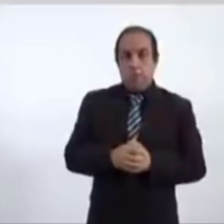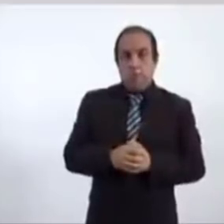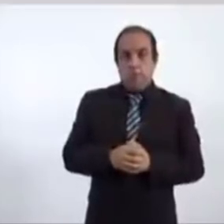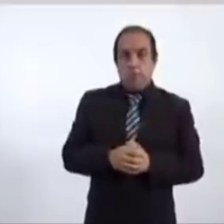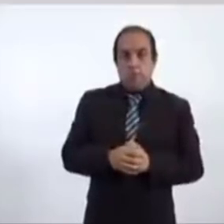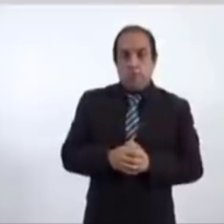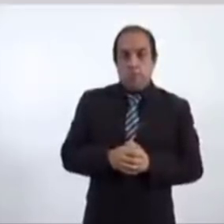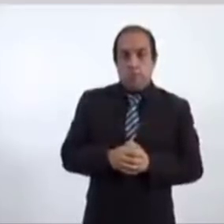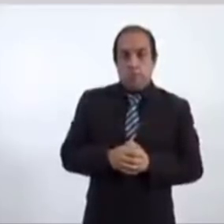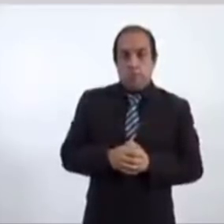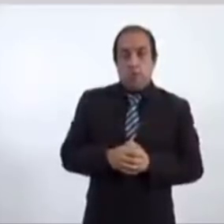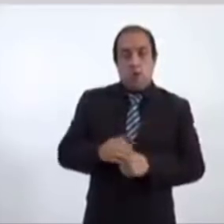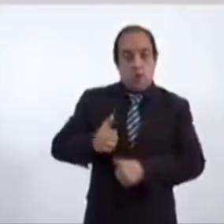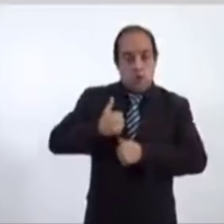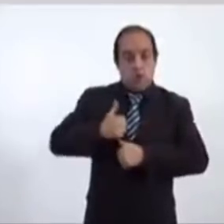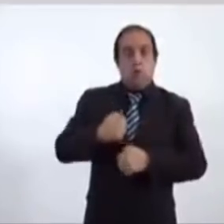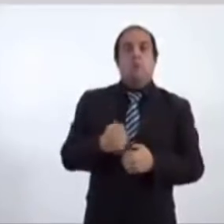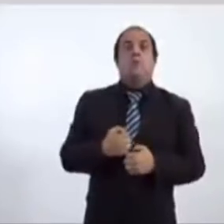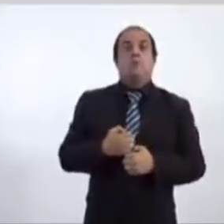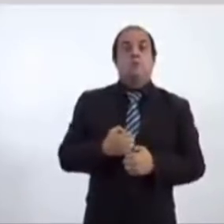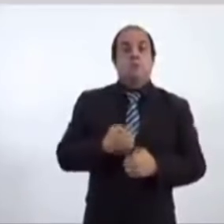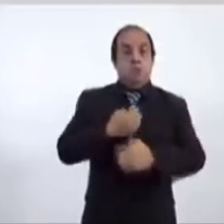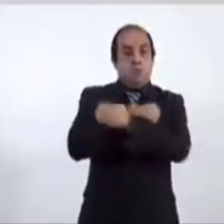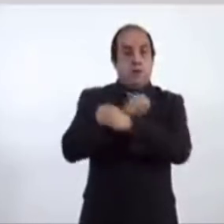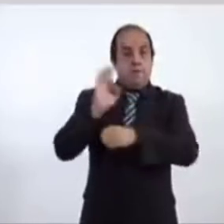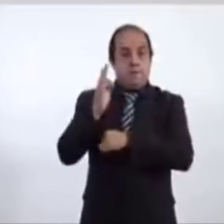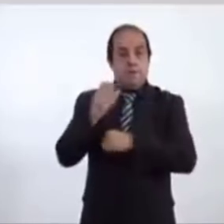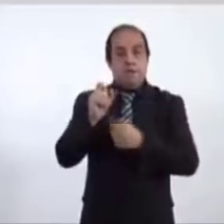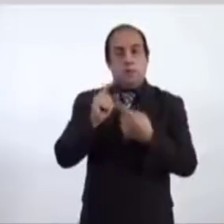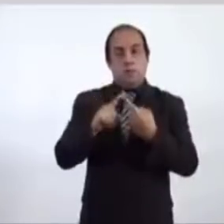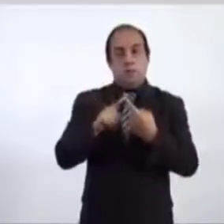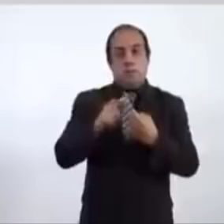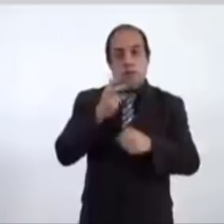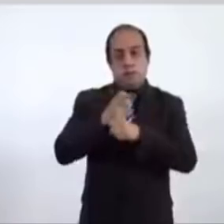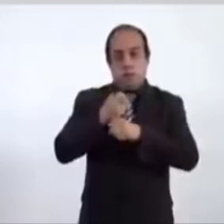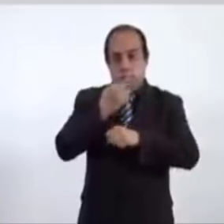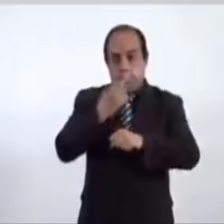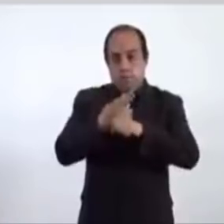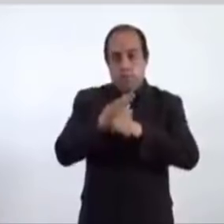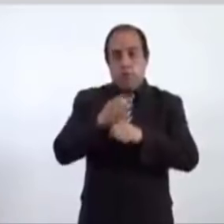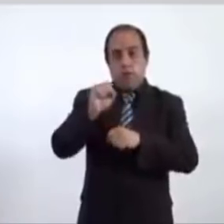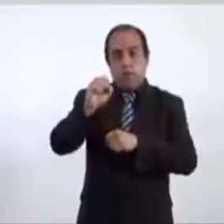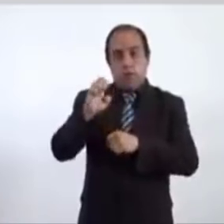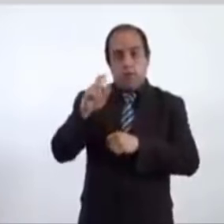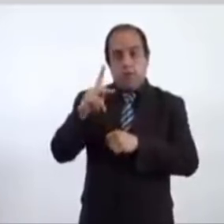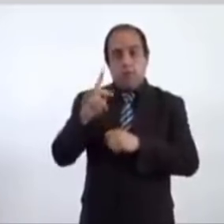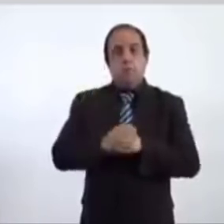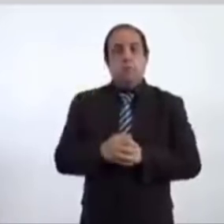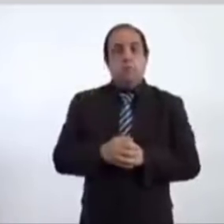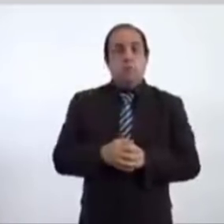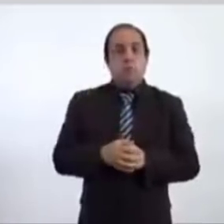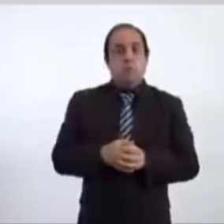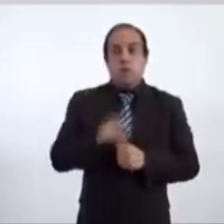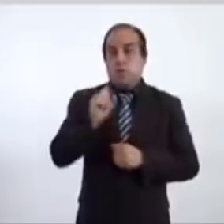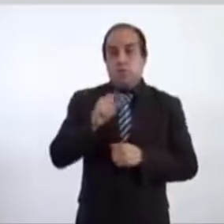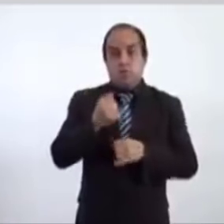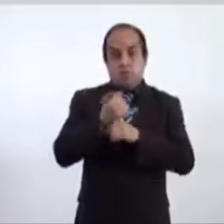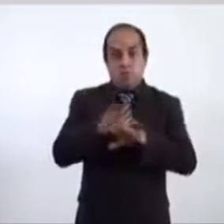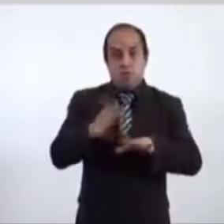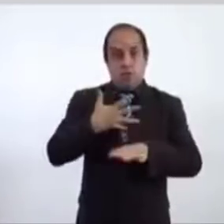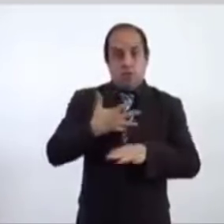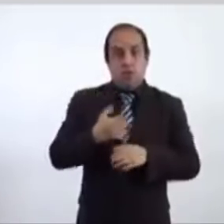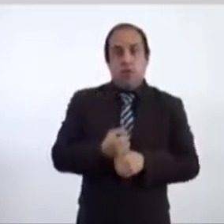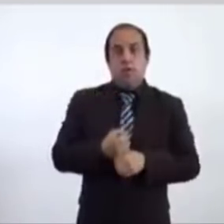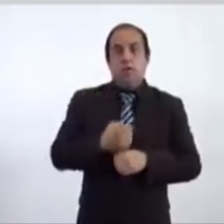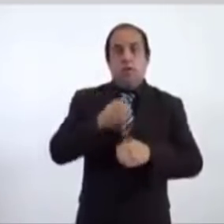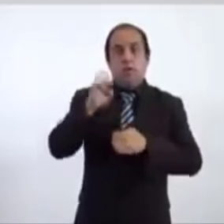trabajando con la Autoridad Educativa Federal, con la Subsecretaría de la SEP, que es la misma información que tiene la Secretaría